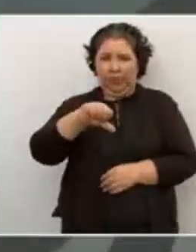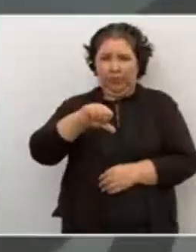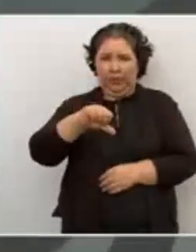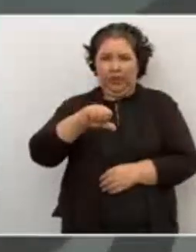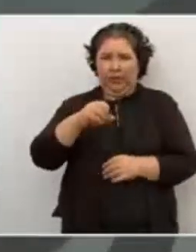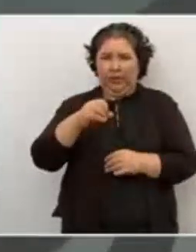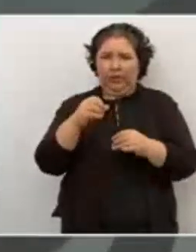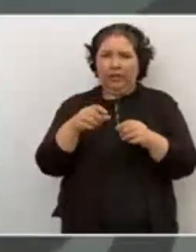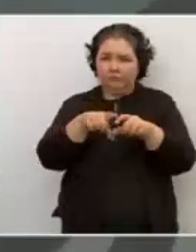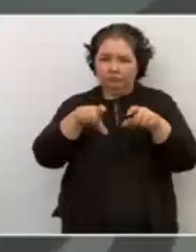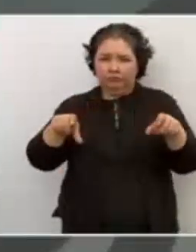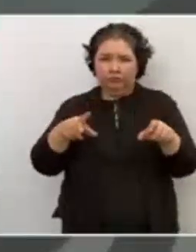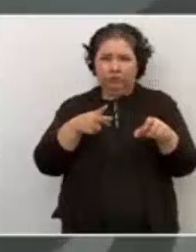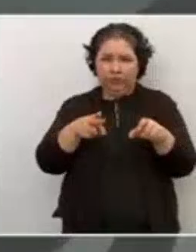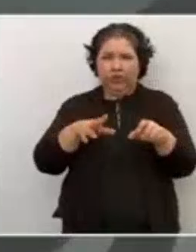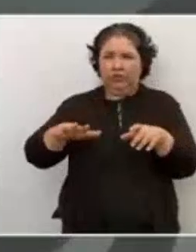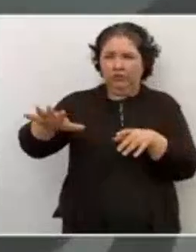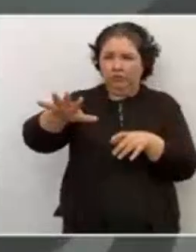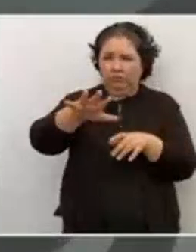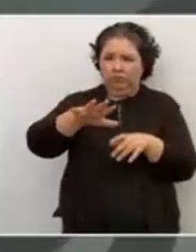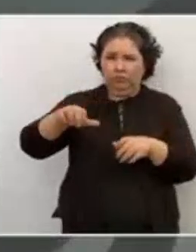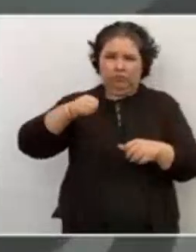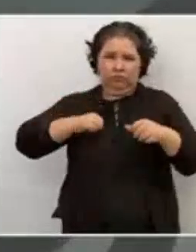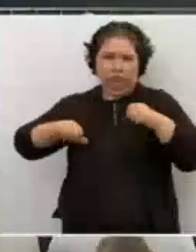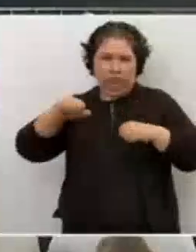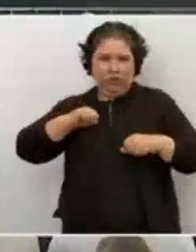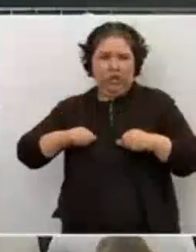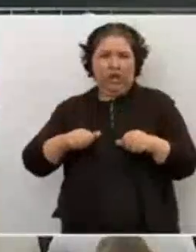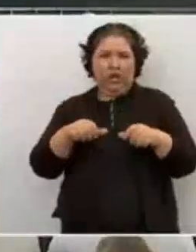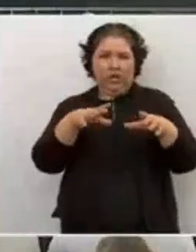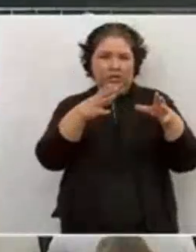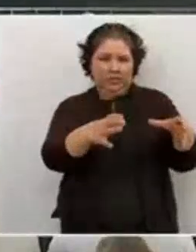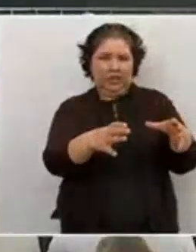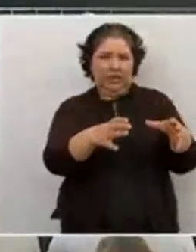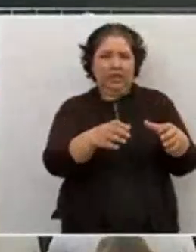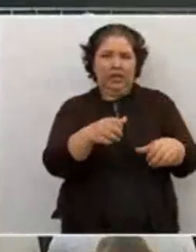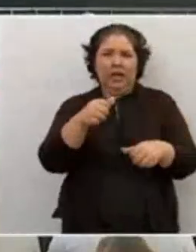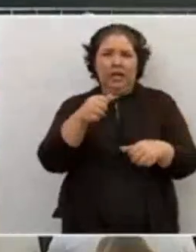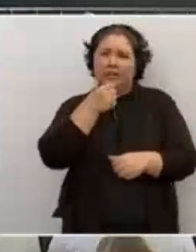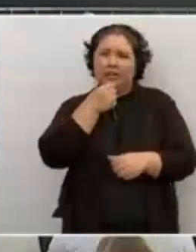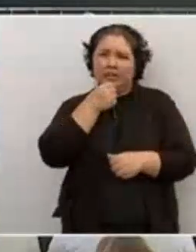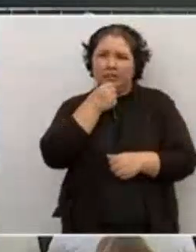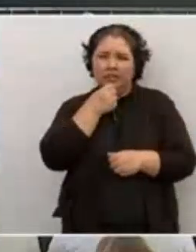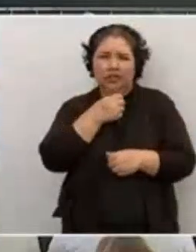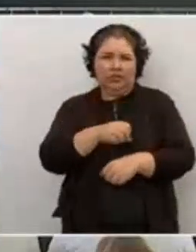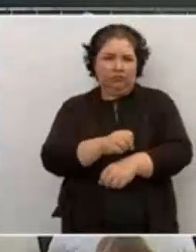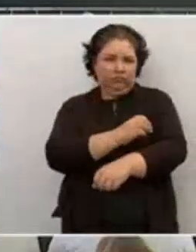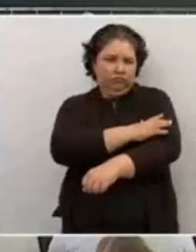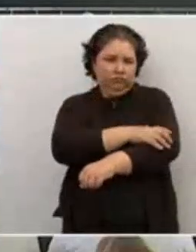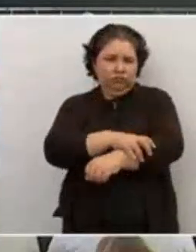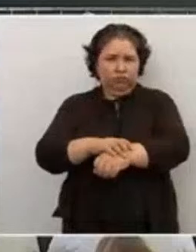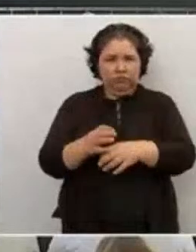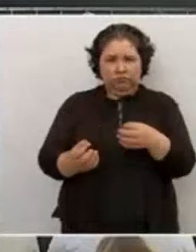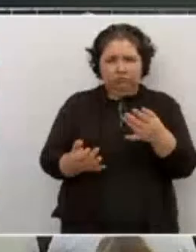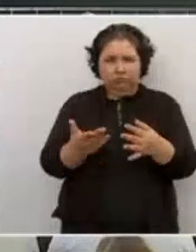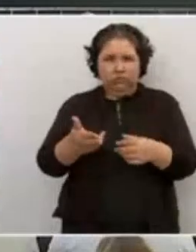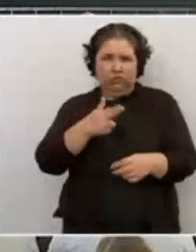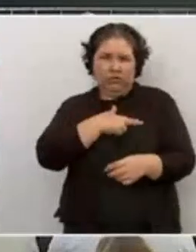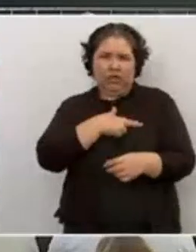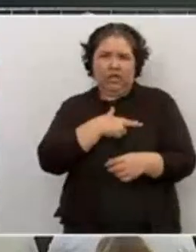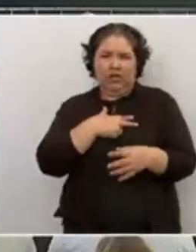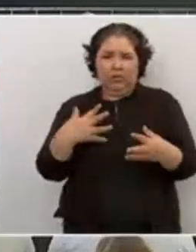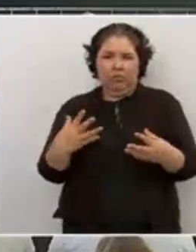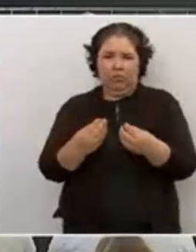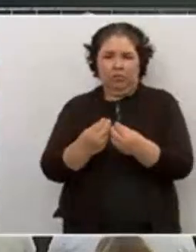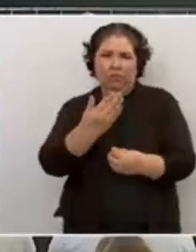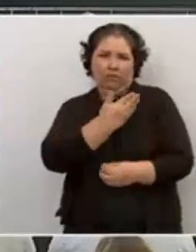inaugurar estos quirófanos y esta nueva sala de atención para niñas y niños con quemaduras con nuestra presidenta, la doctora Claudia